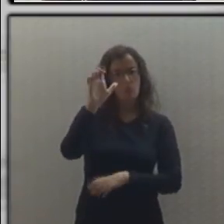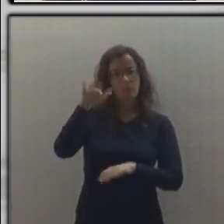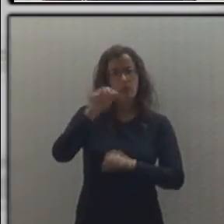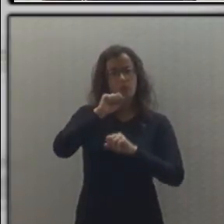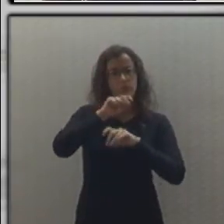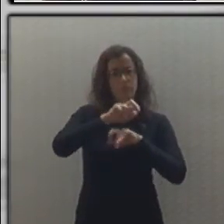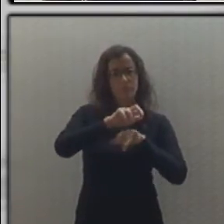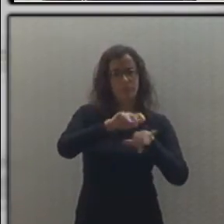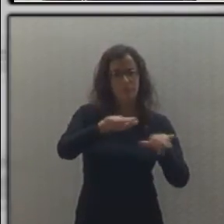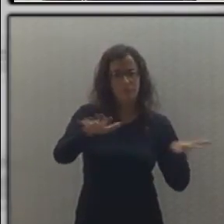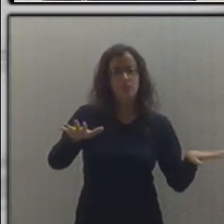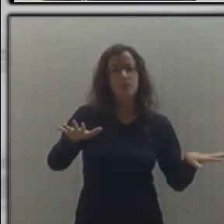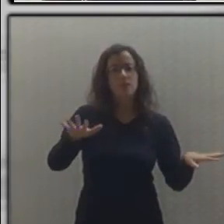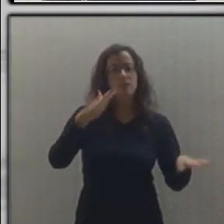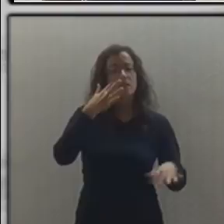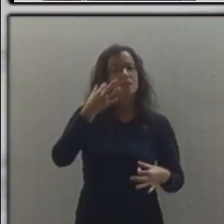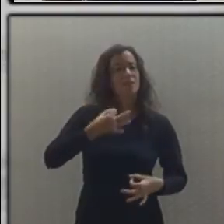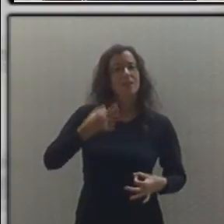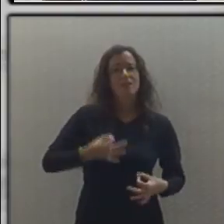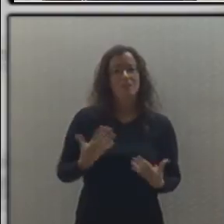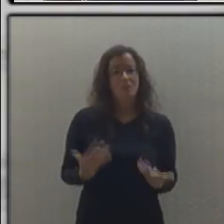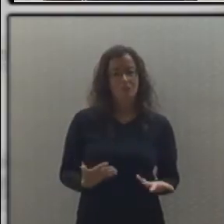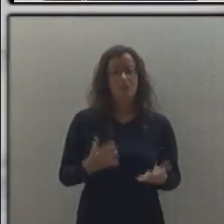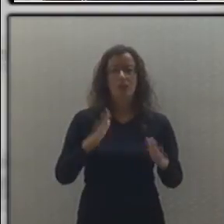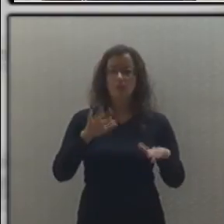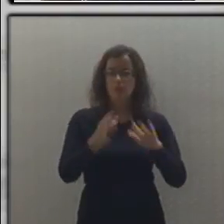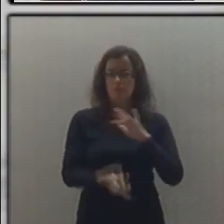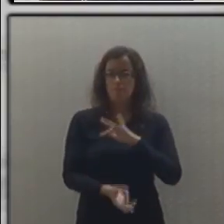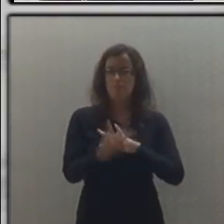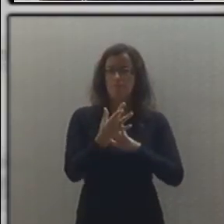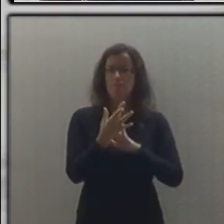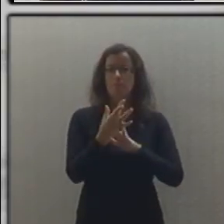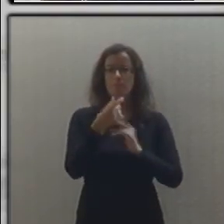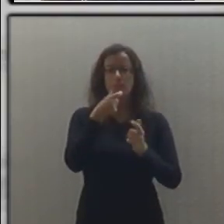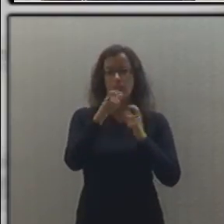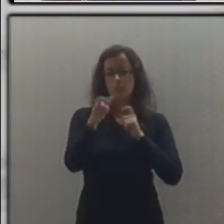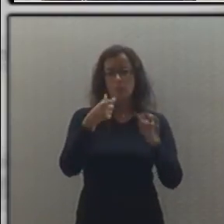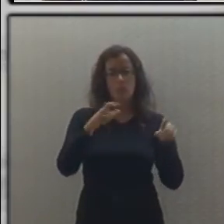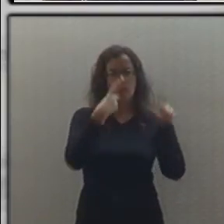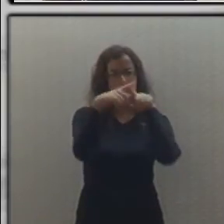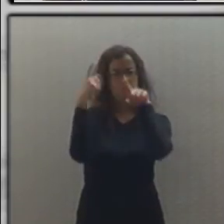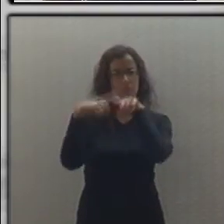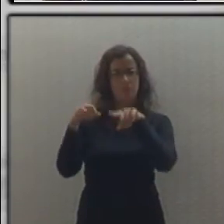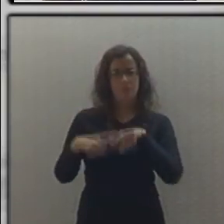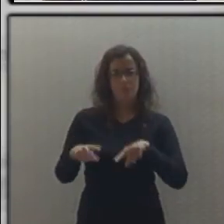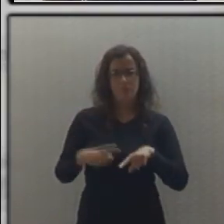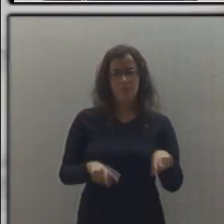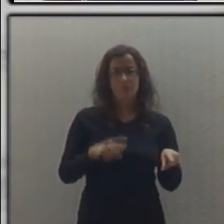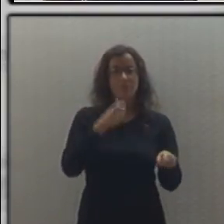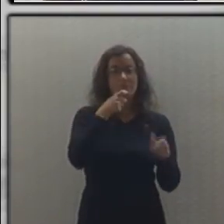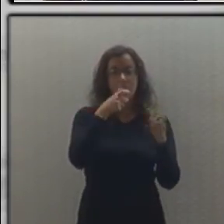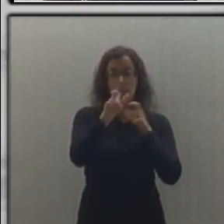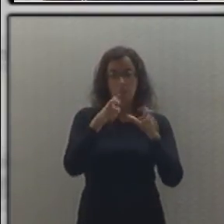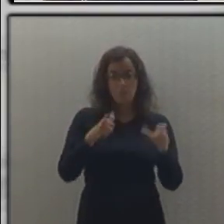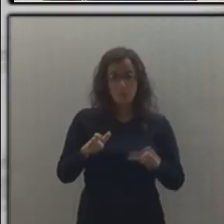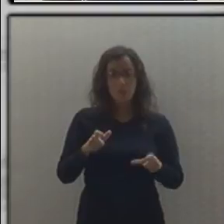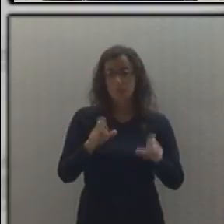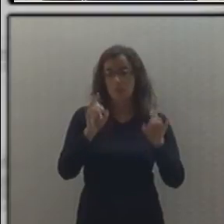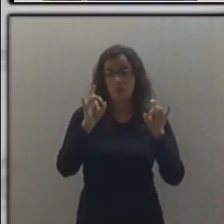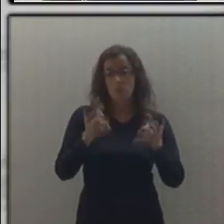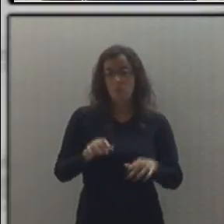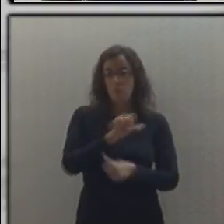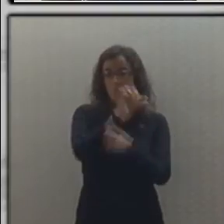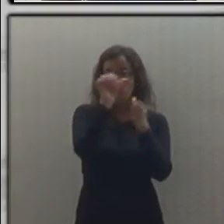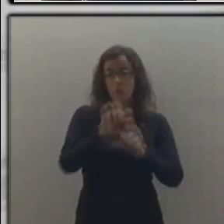mundo, y la realidad es que ha generado multitud de terminología. Una terminología que, como el propio modelo